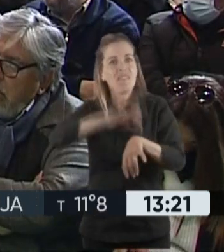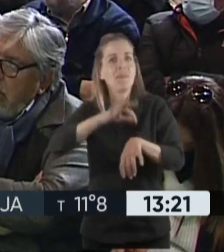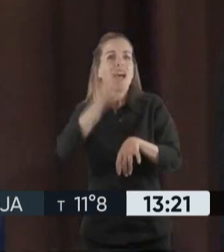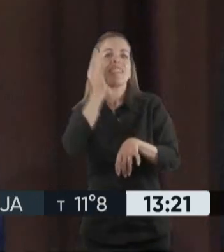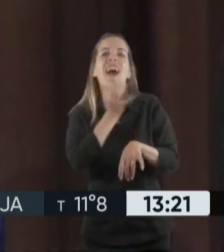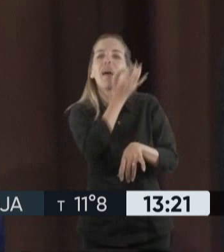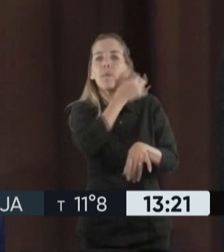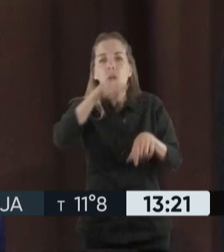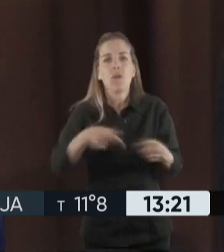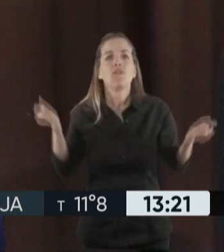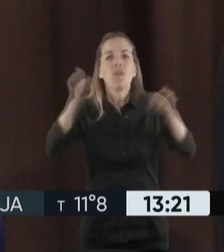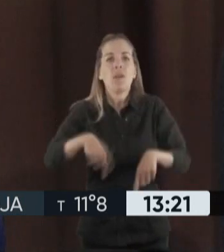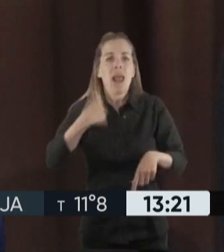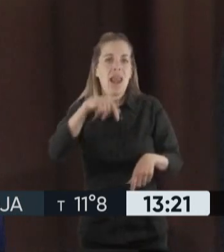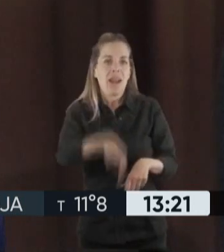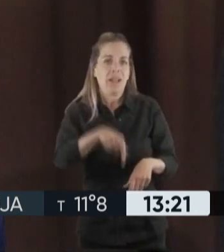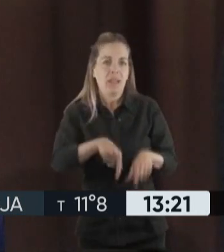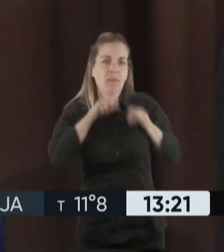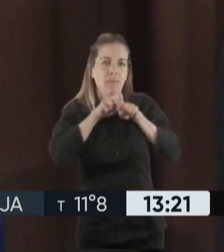en la Argentina.